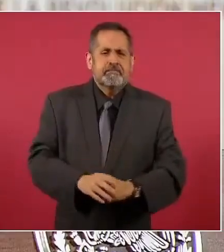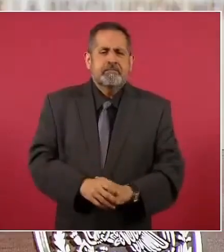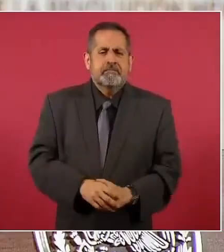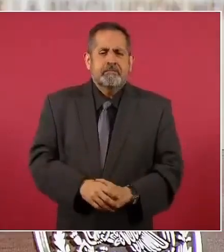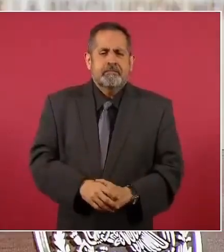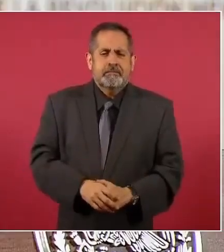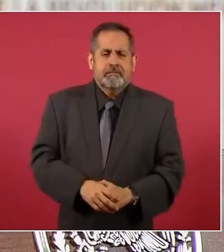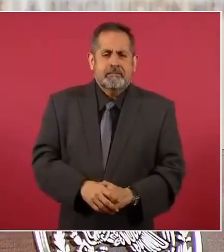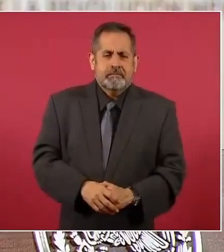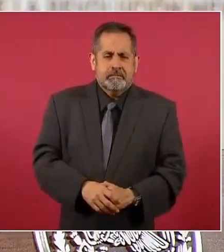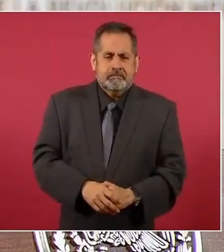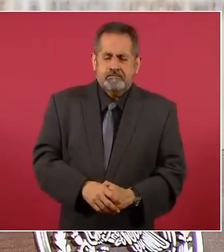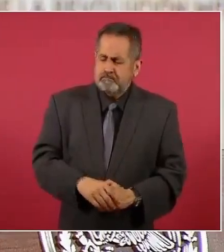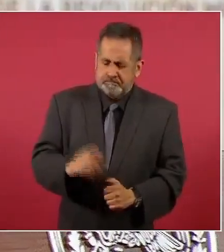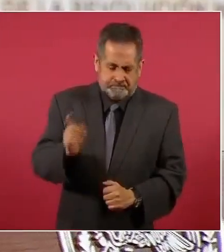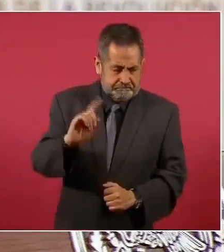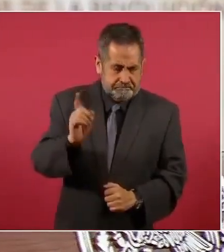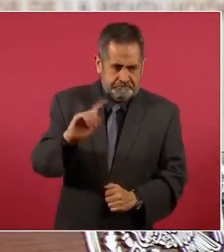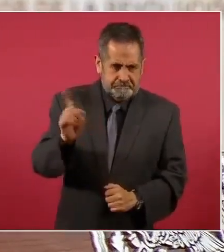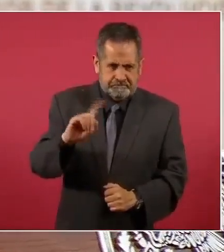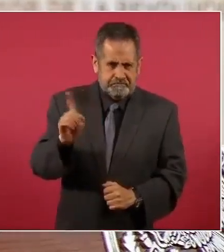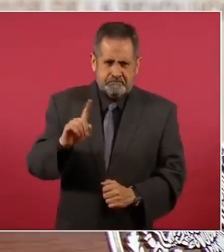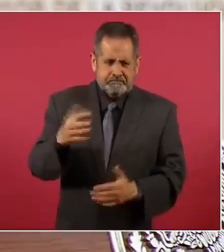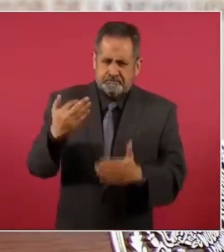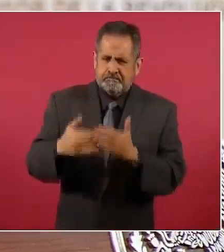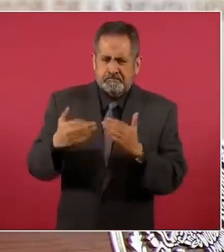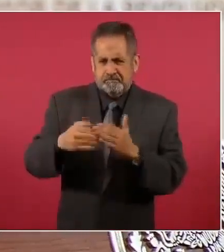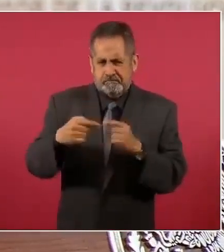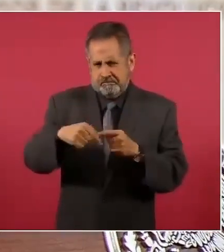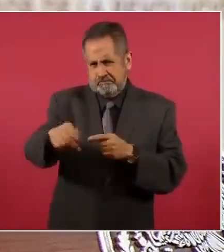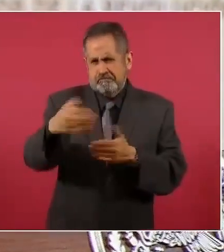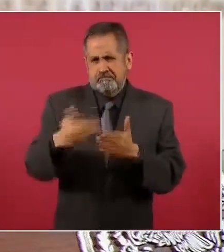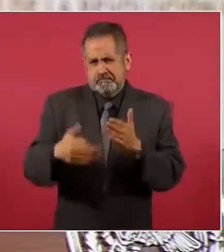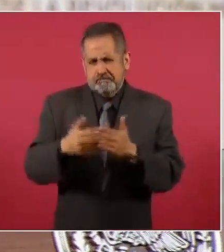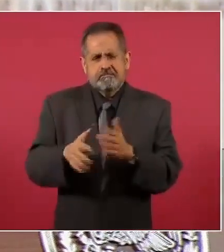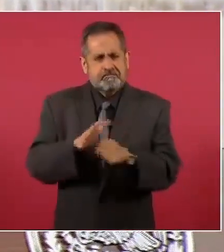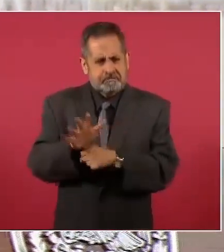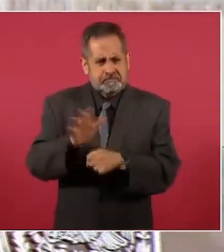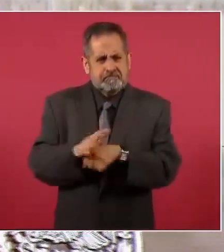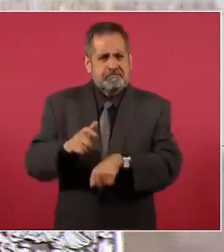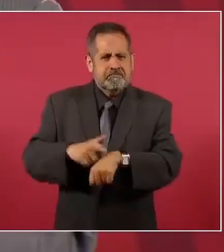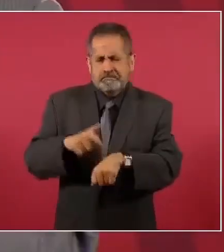No, no, no, no. Falta todavía. Y hay tiempo.